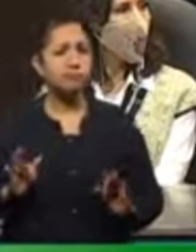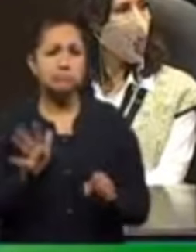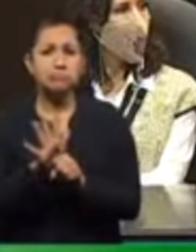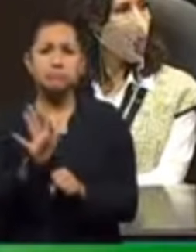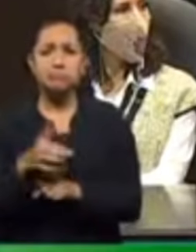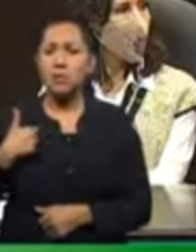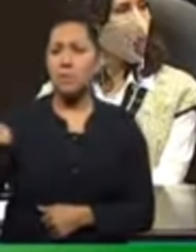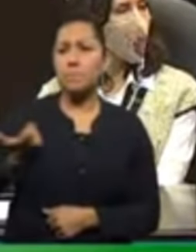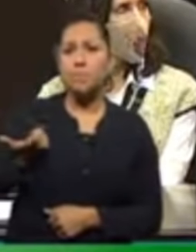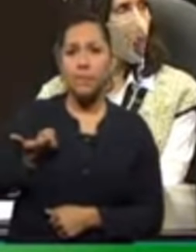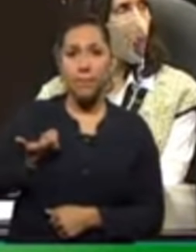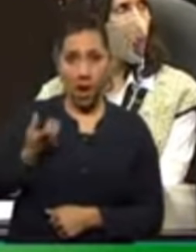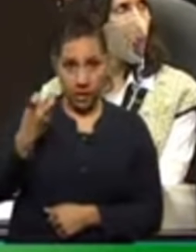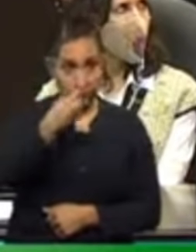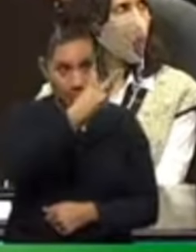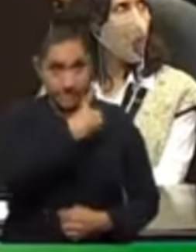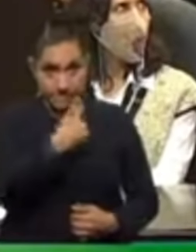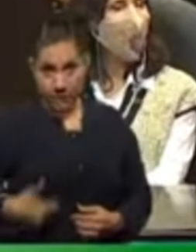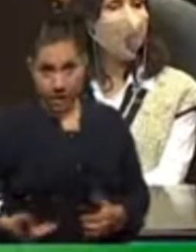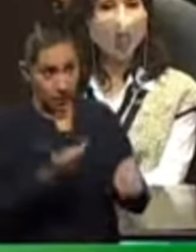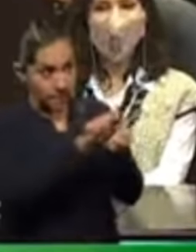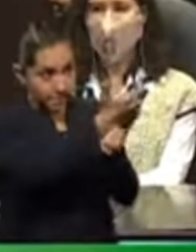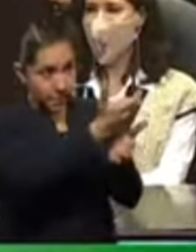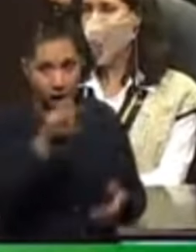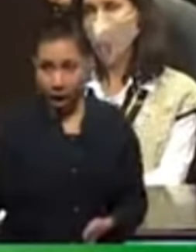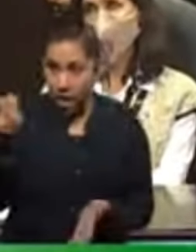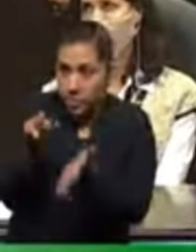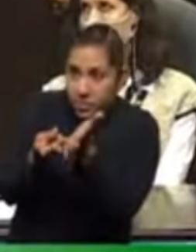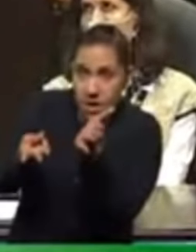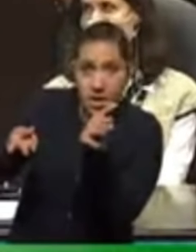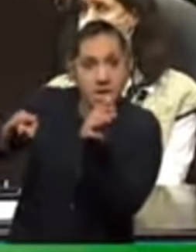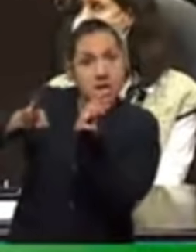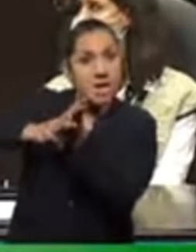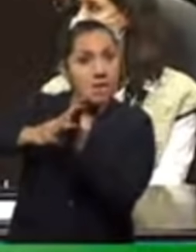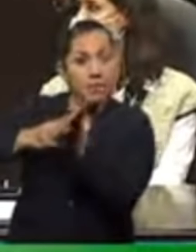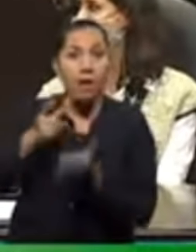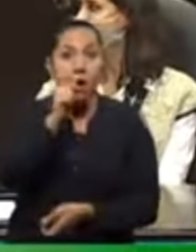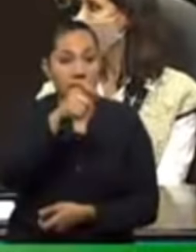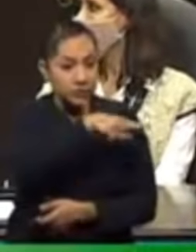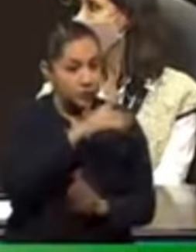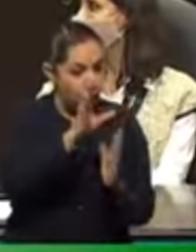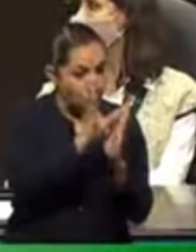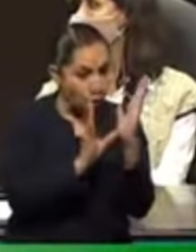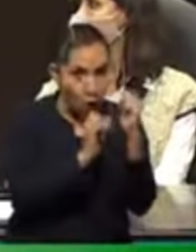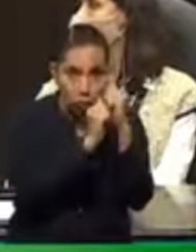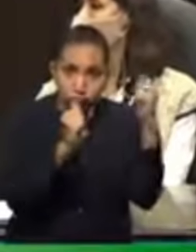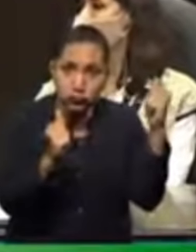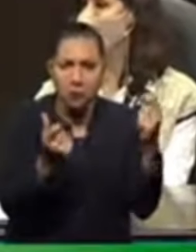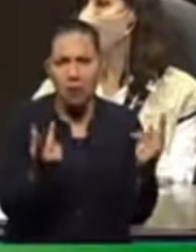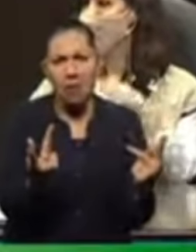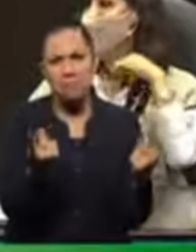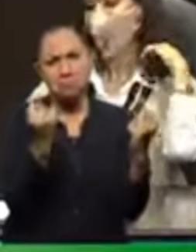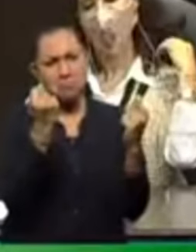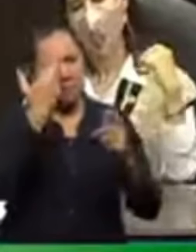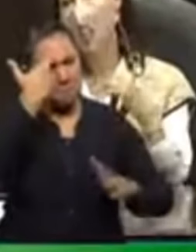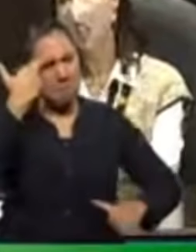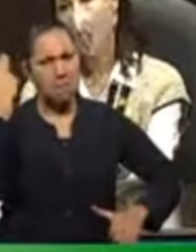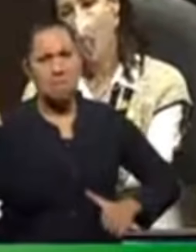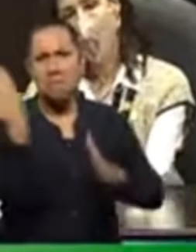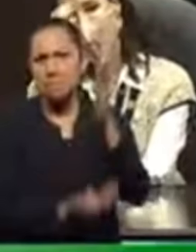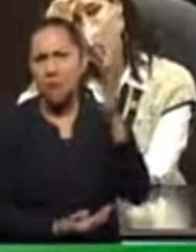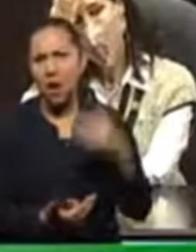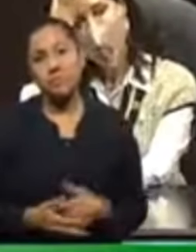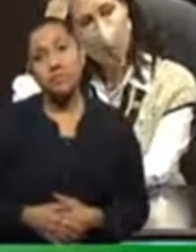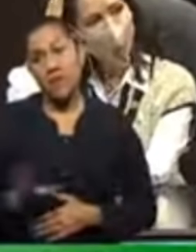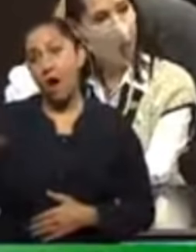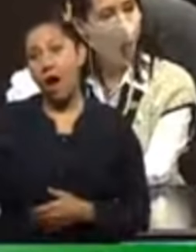presidente de la República y violando flagrantemente la Constitución. ¿Cobra por fuera? Bueno,